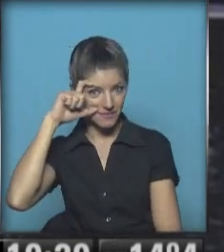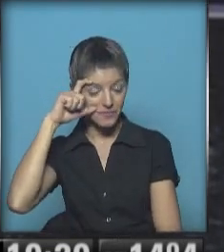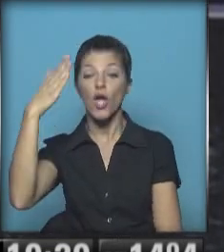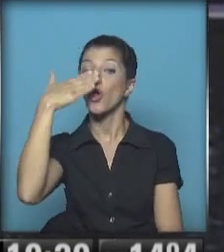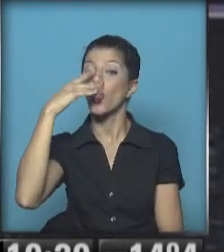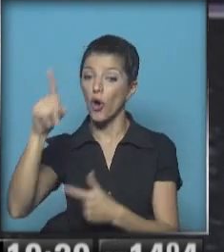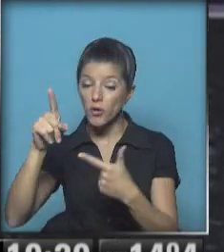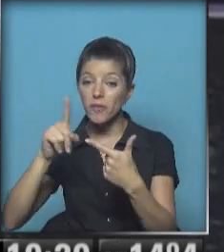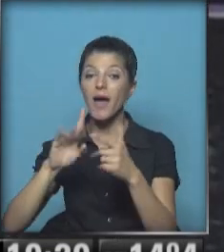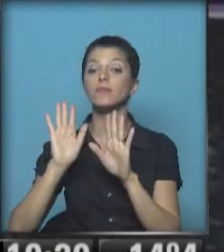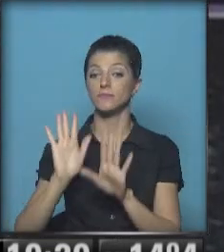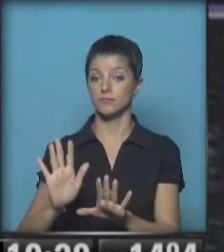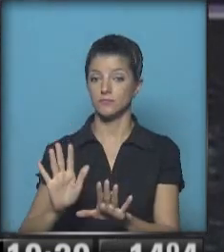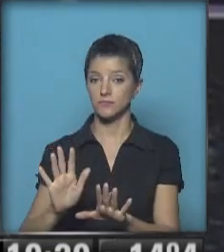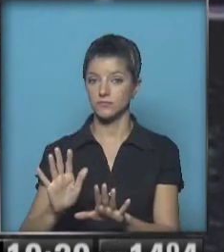Córdoba ha sido